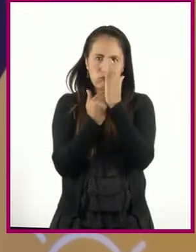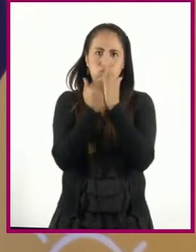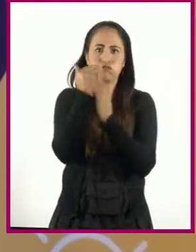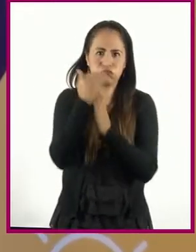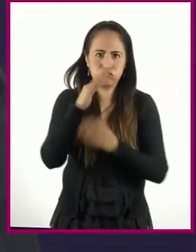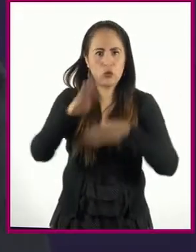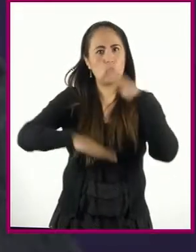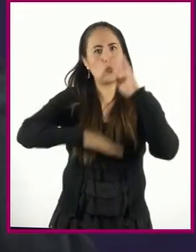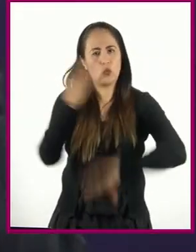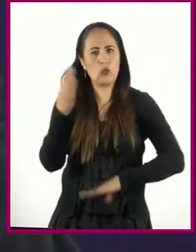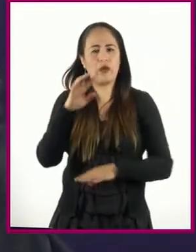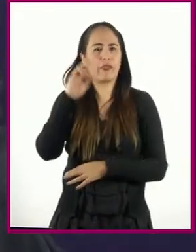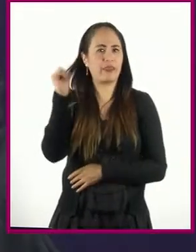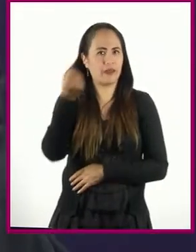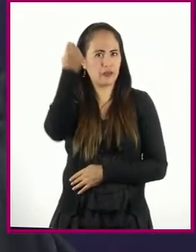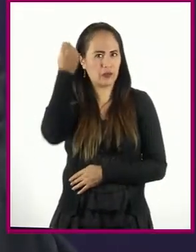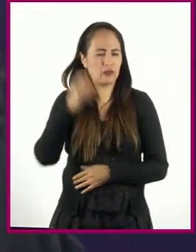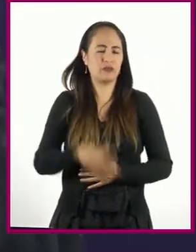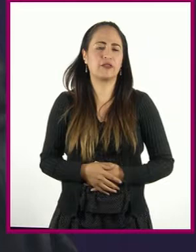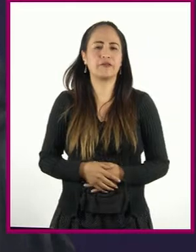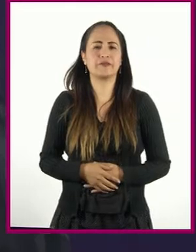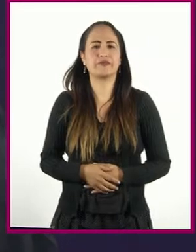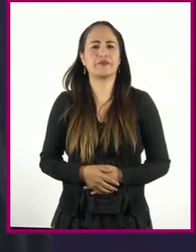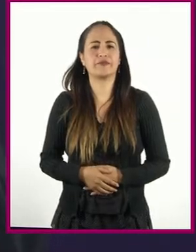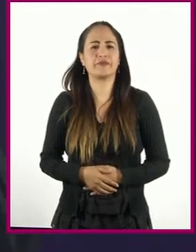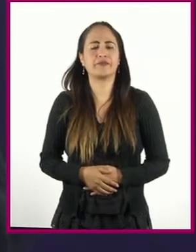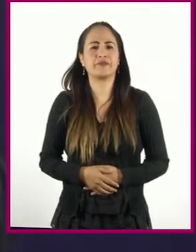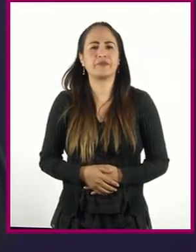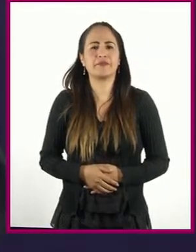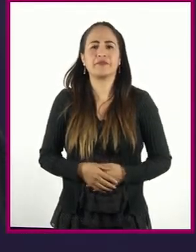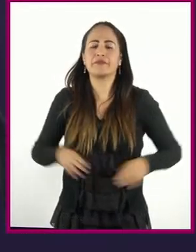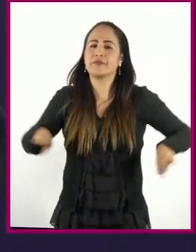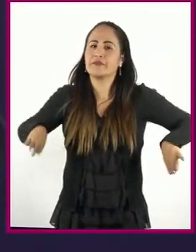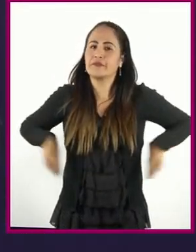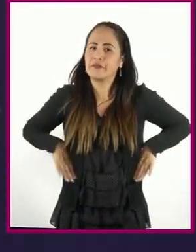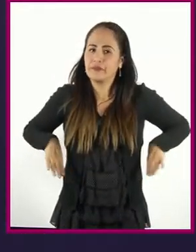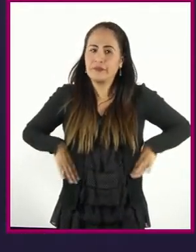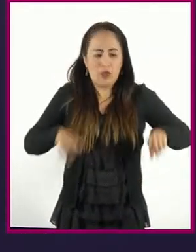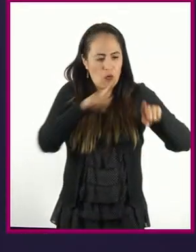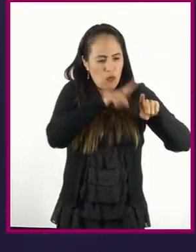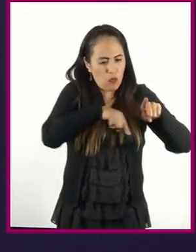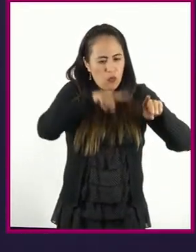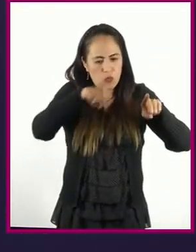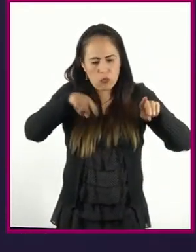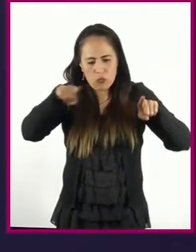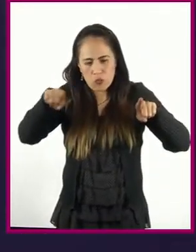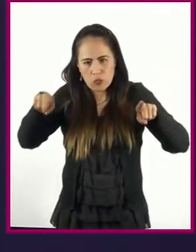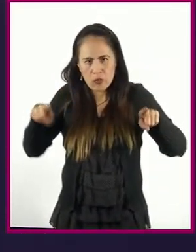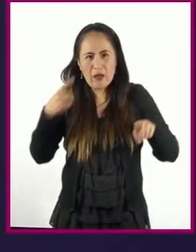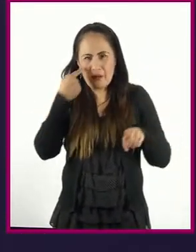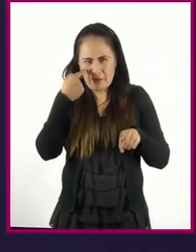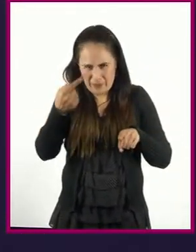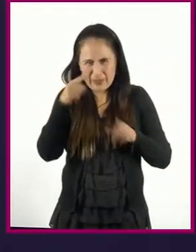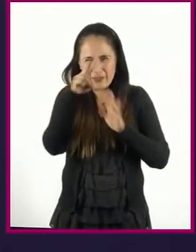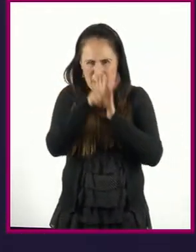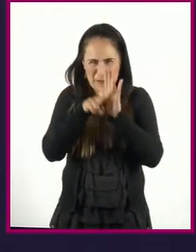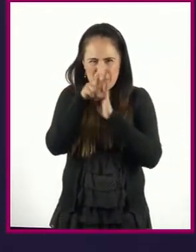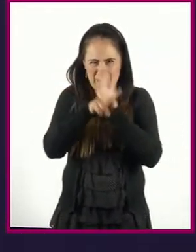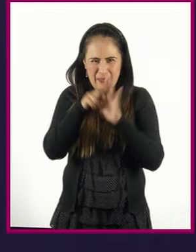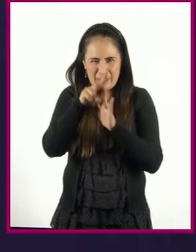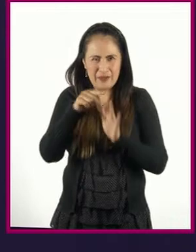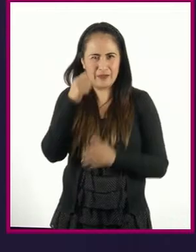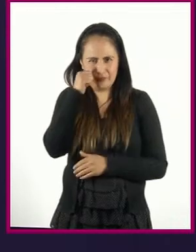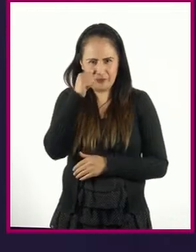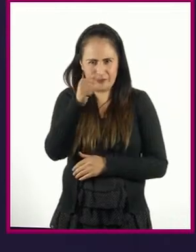de la tecnología. Para recordar las características de estas ondas, veamos el siguiente material